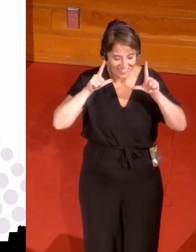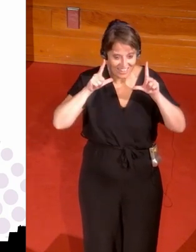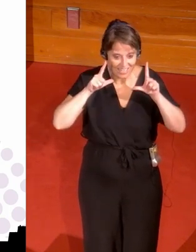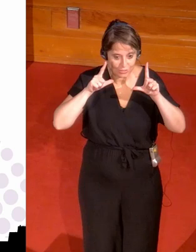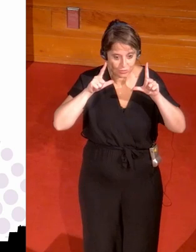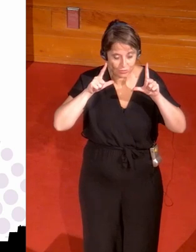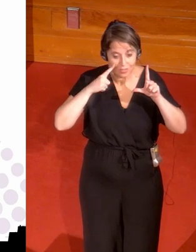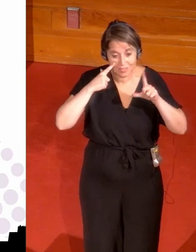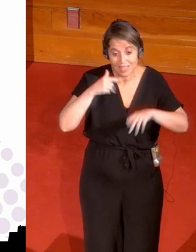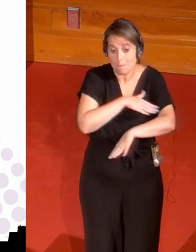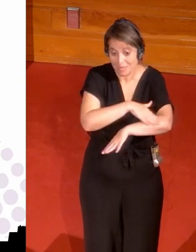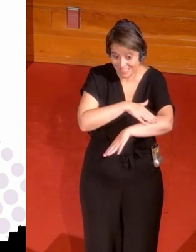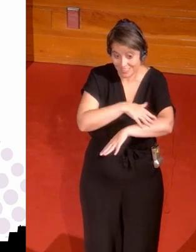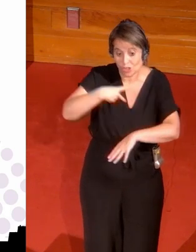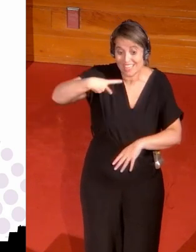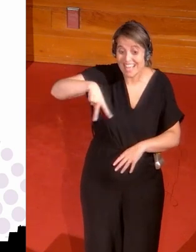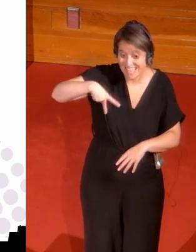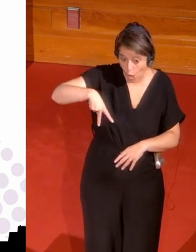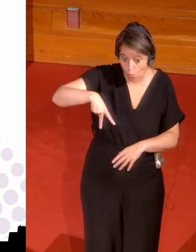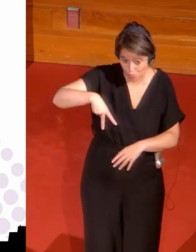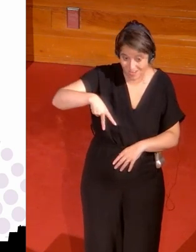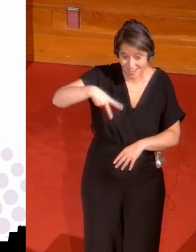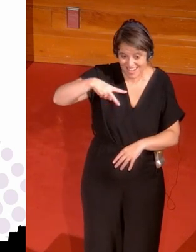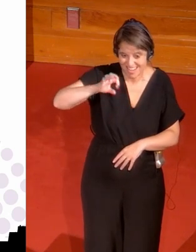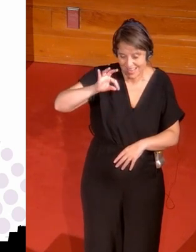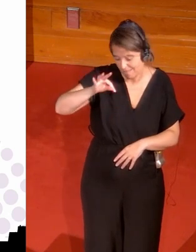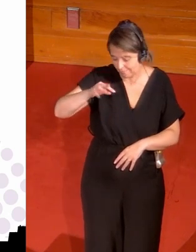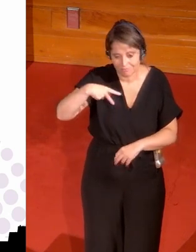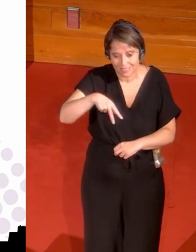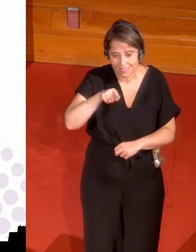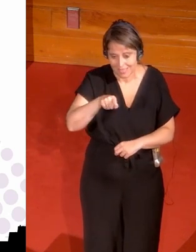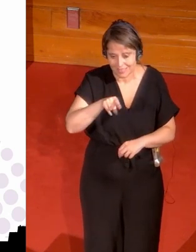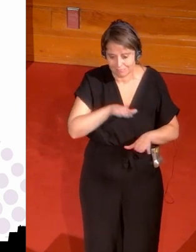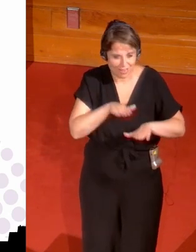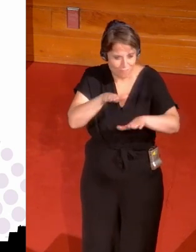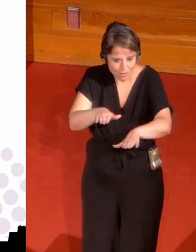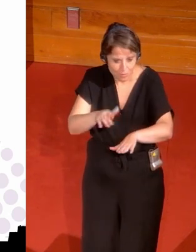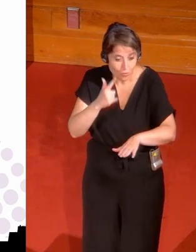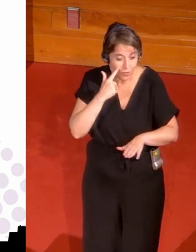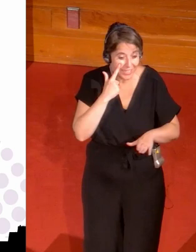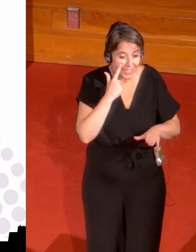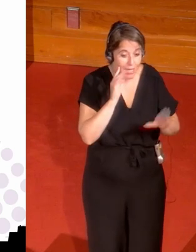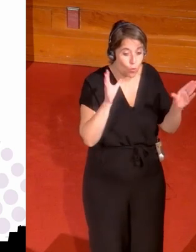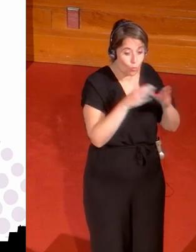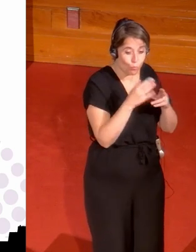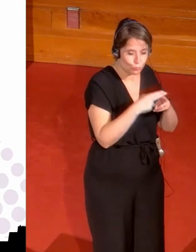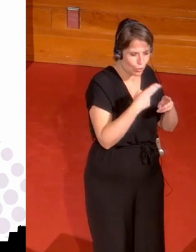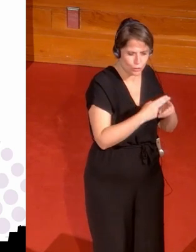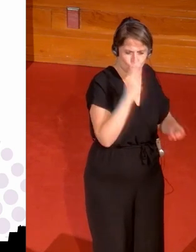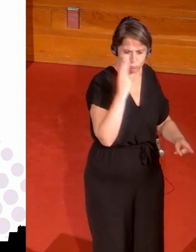de benam netanyahu Y de esa esos partidos más